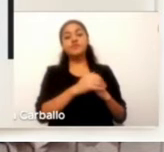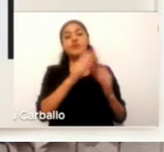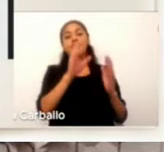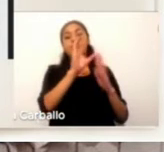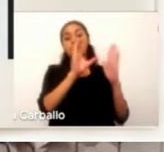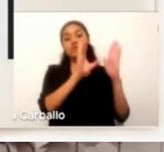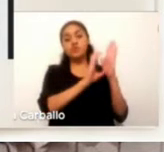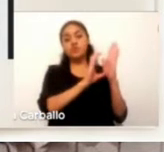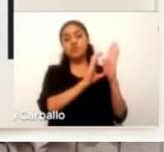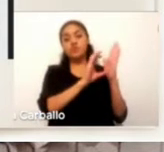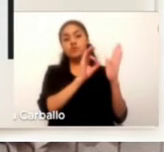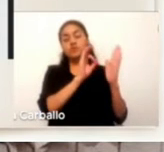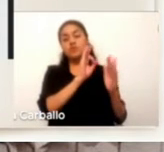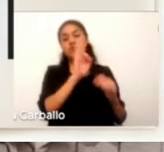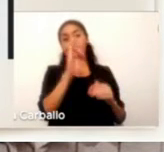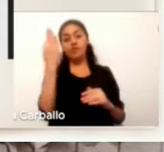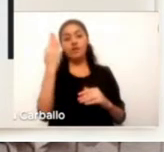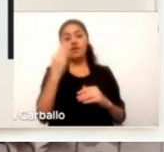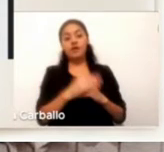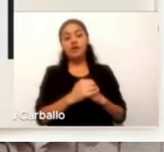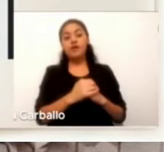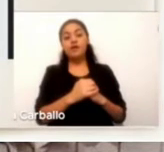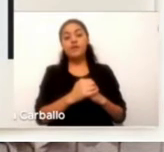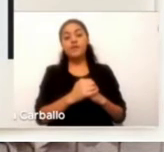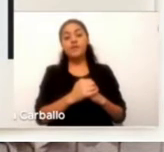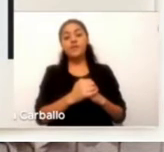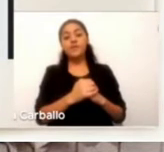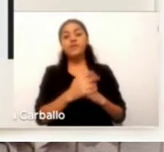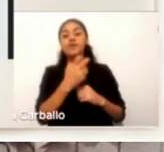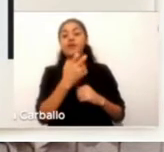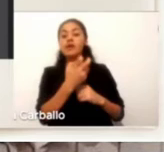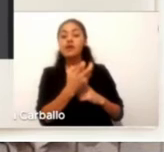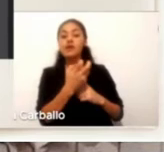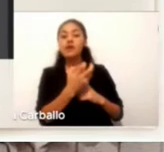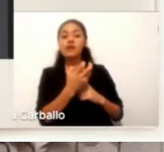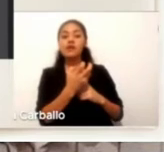acredite un actuar incorrecto por parte de la autoridad administrativa electoral.